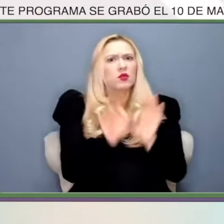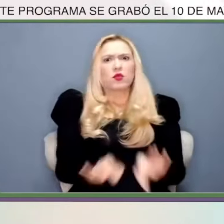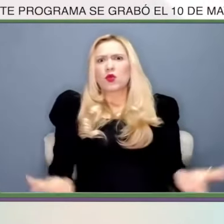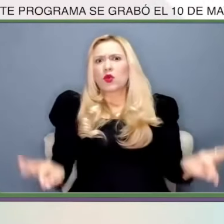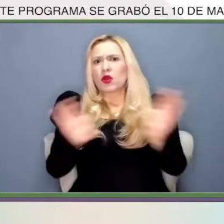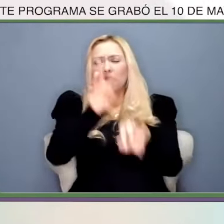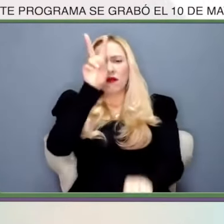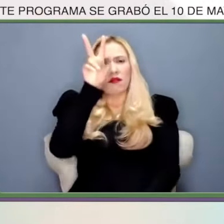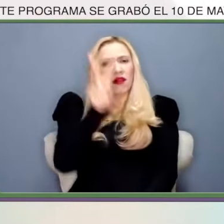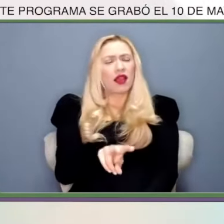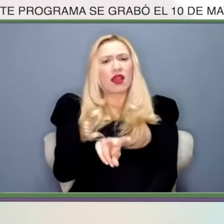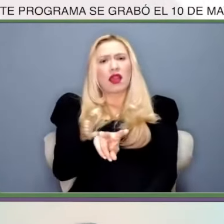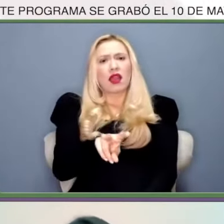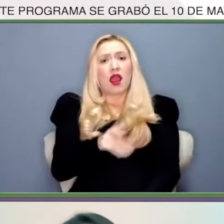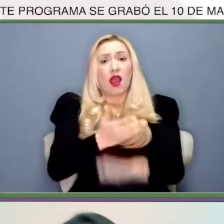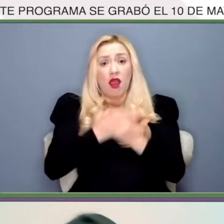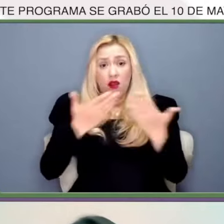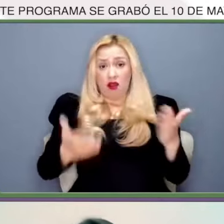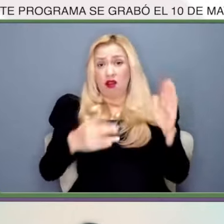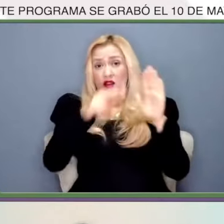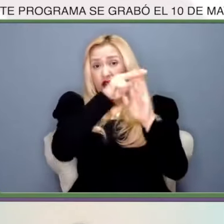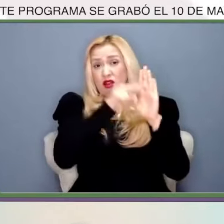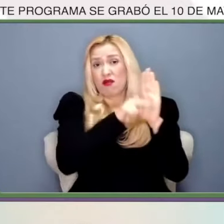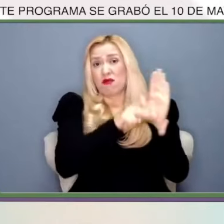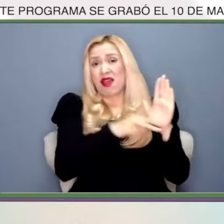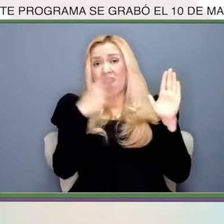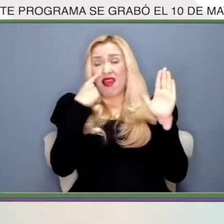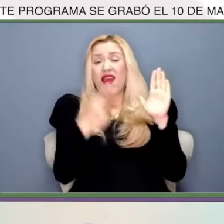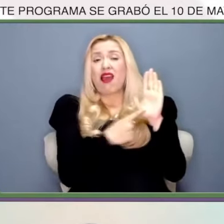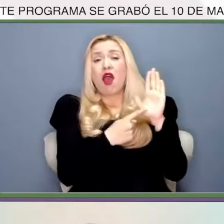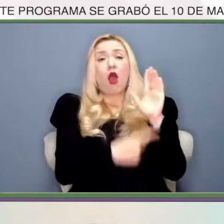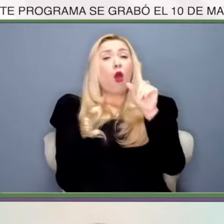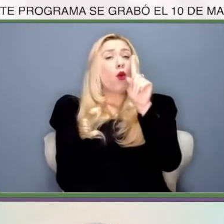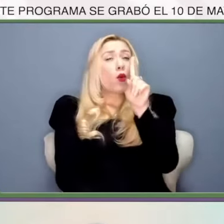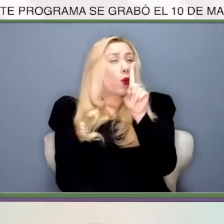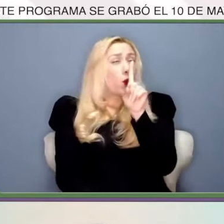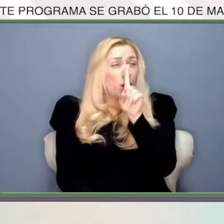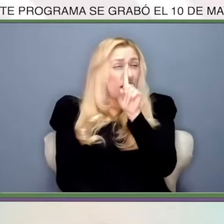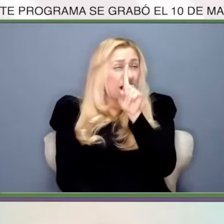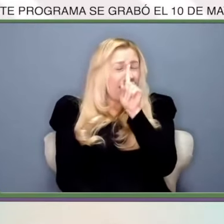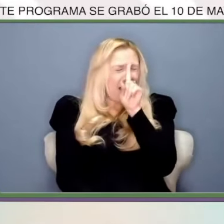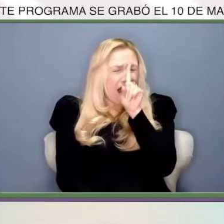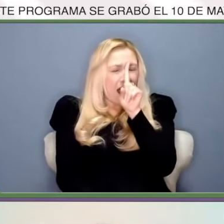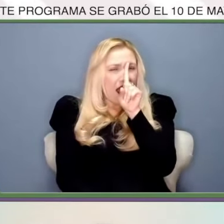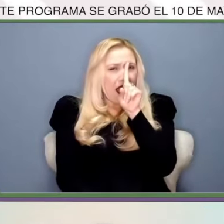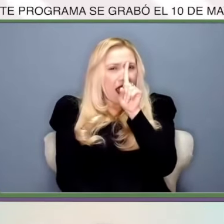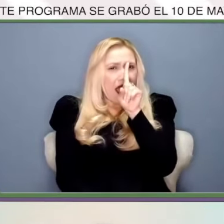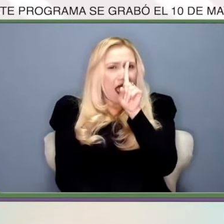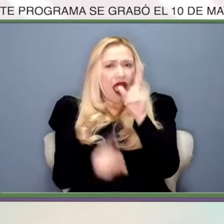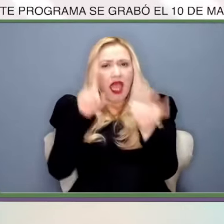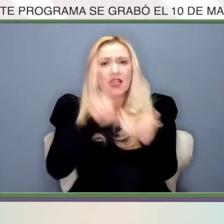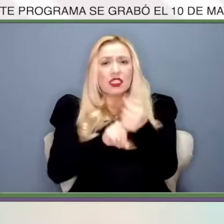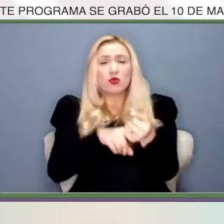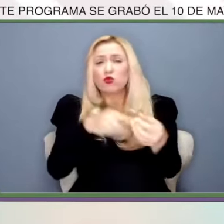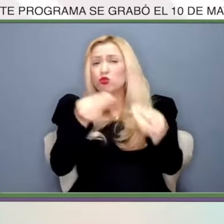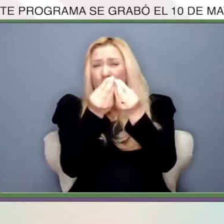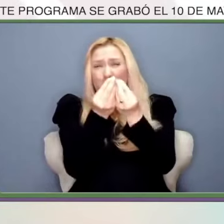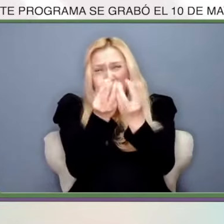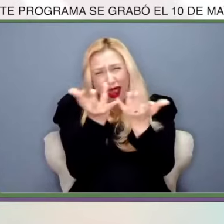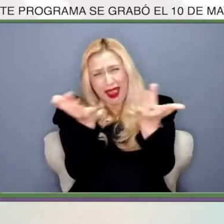comprender que estas normativas son una, una de muchas estrategias